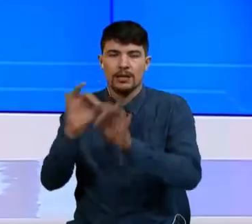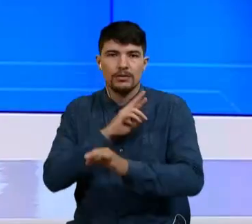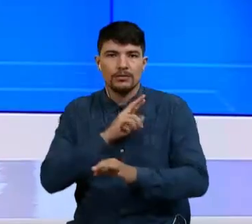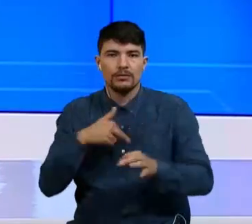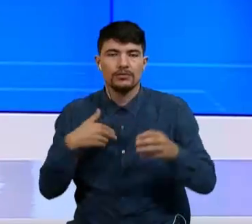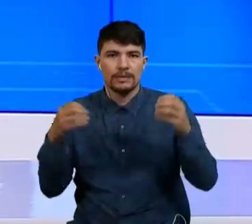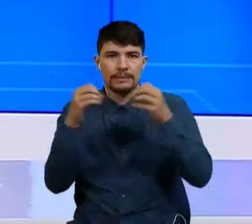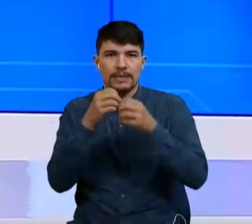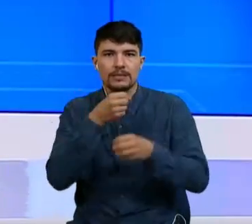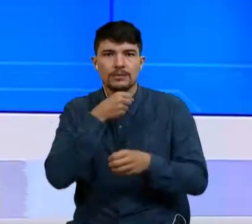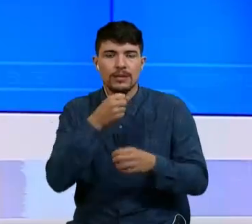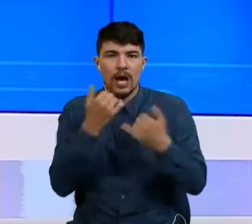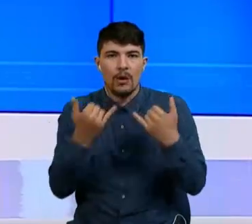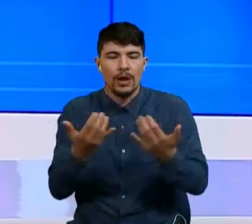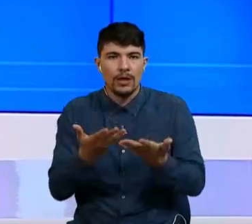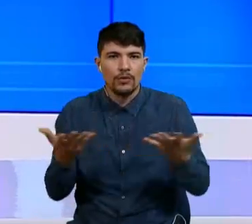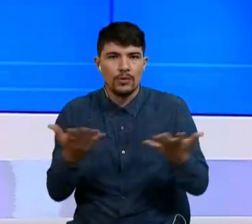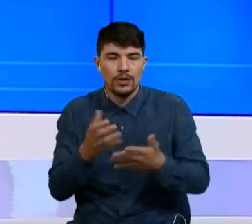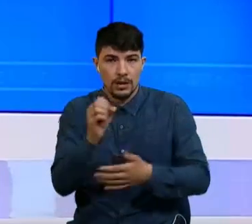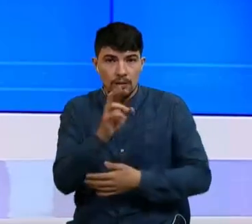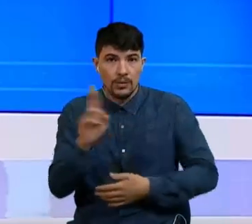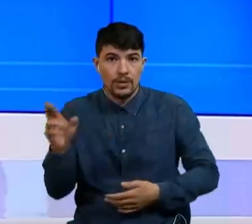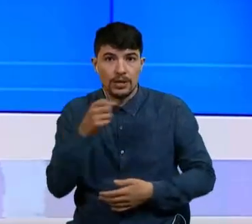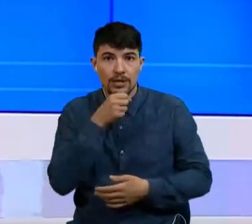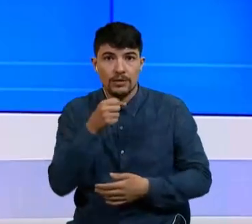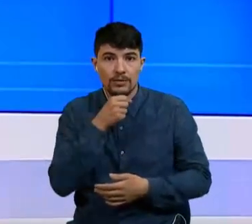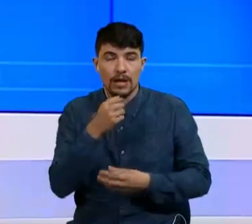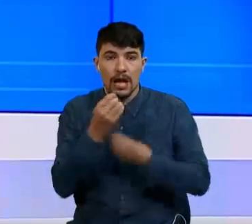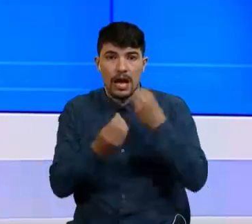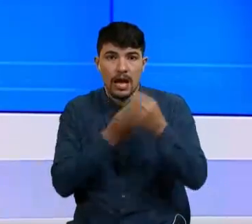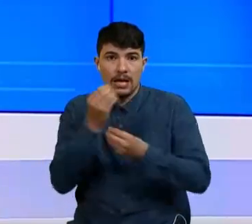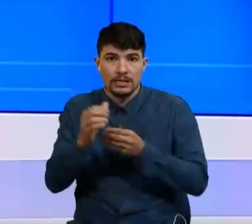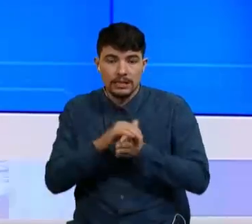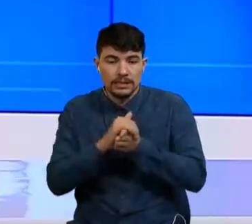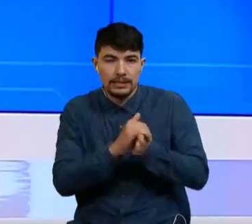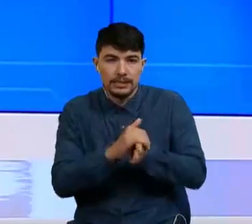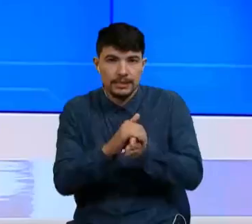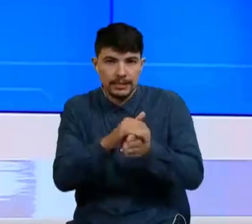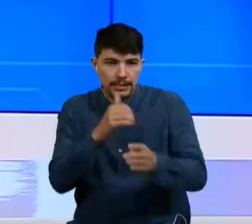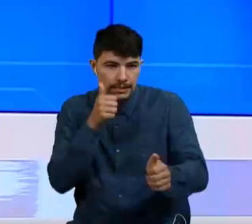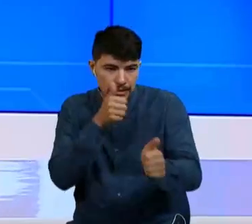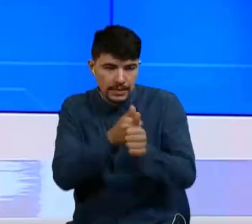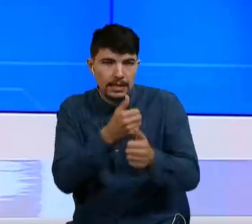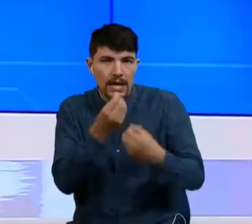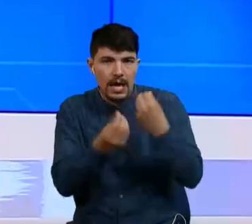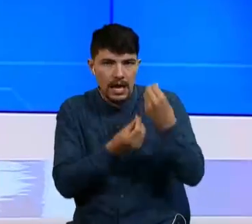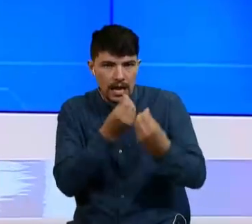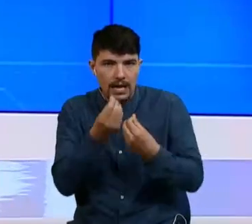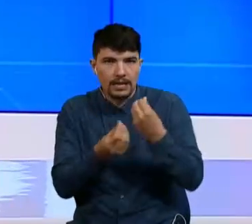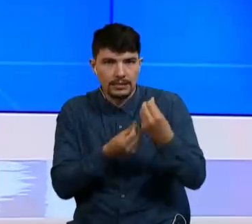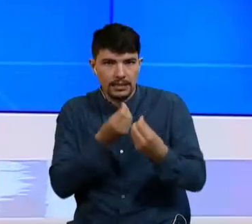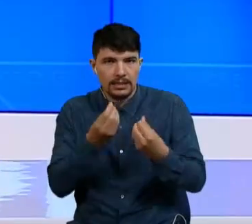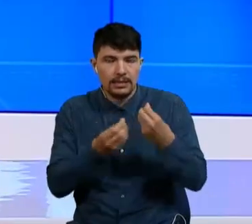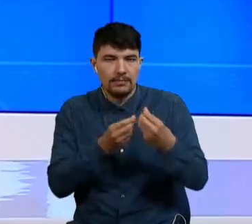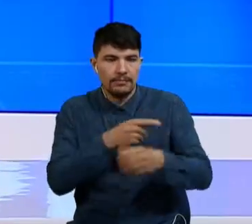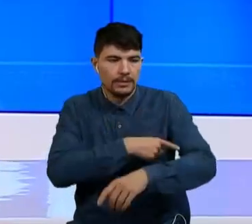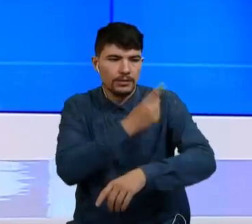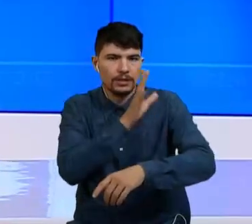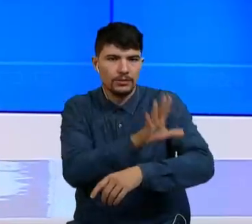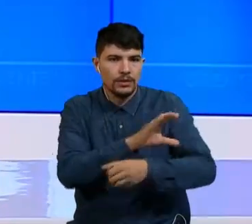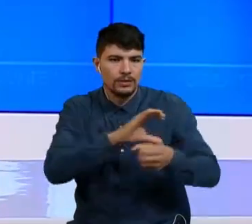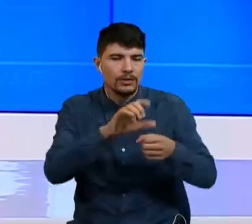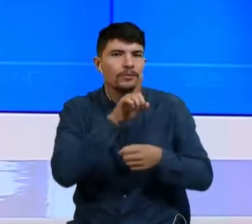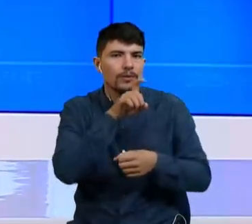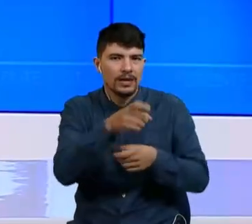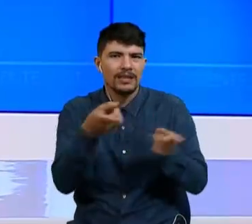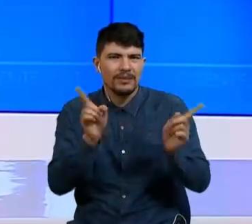vamos con más noticias esta vez oriente noticias ha hecho el seguimiento precisamente a lo que viene haciendo la personería de bucaramanga y